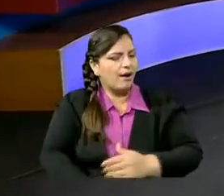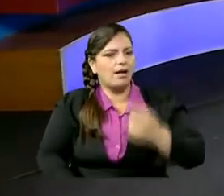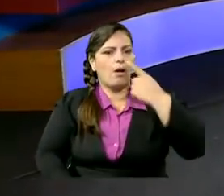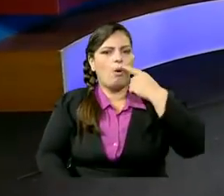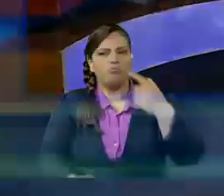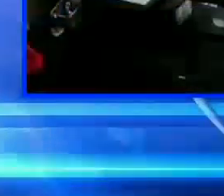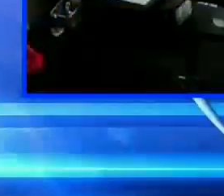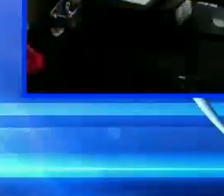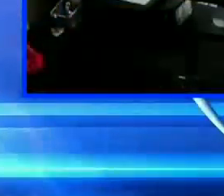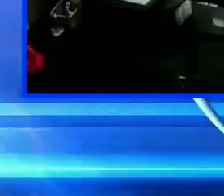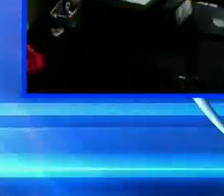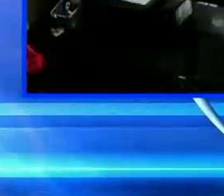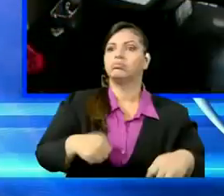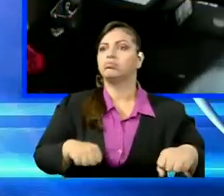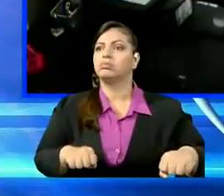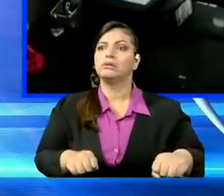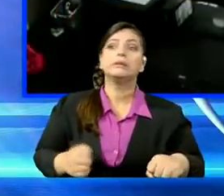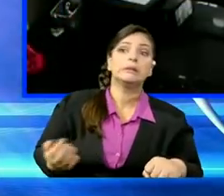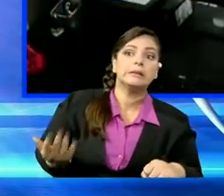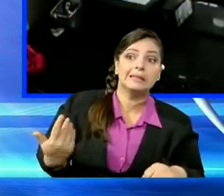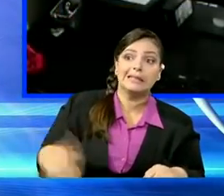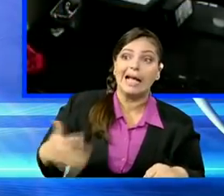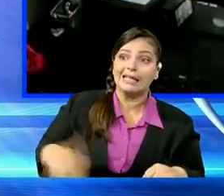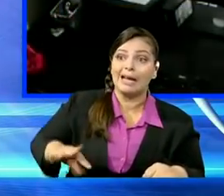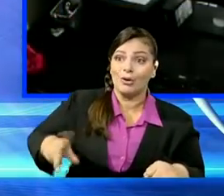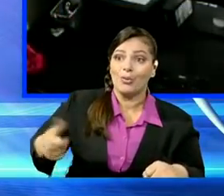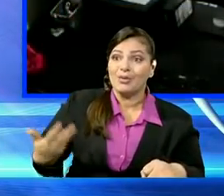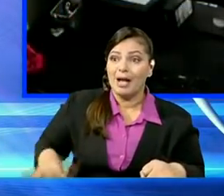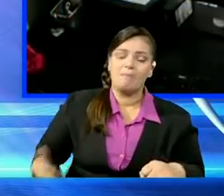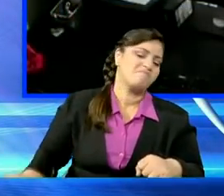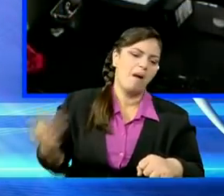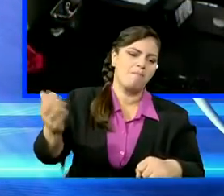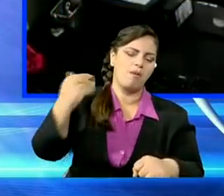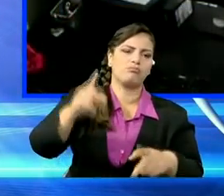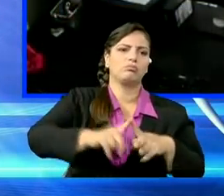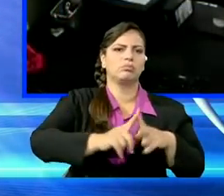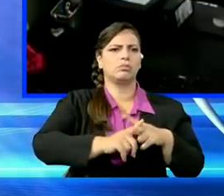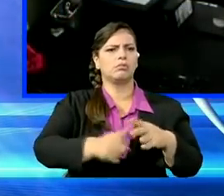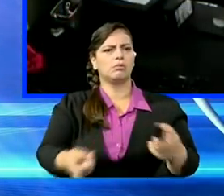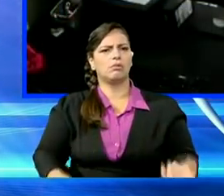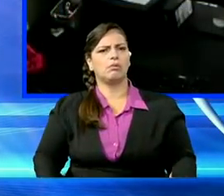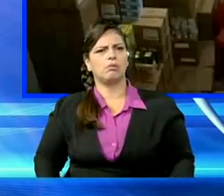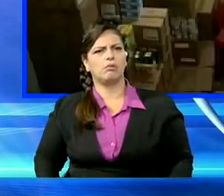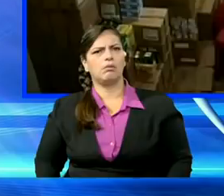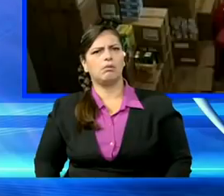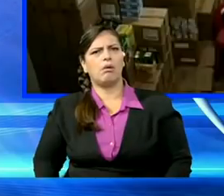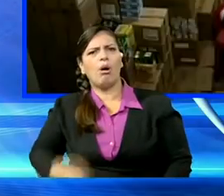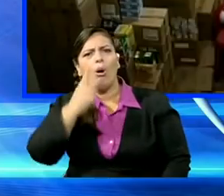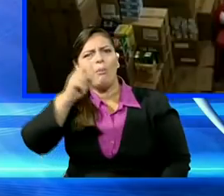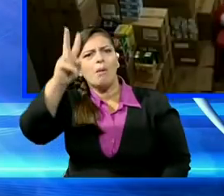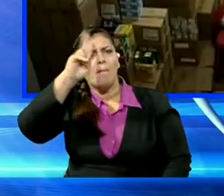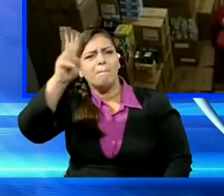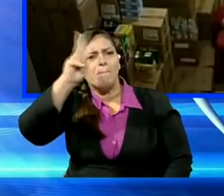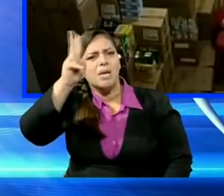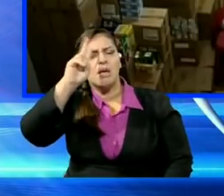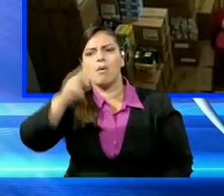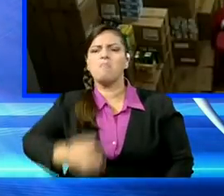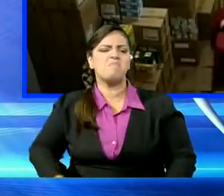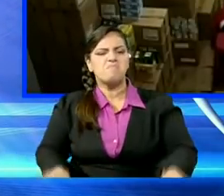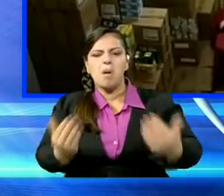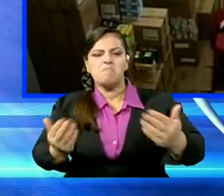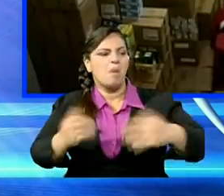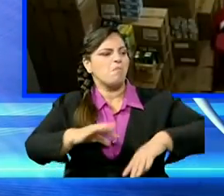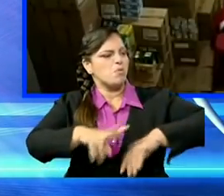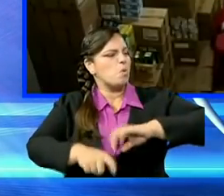somos fuertes, vamos a delinquir, vamos a robar. Qué lástima que no se puedan unir para emprender en un proyecto positivo, de